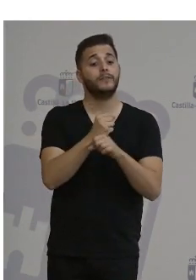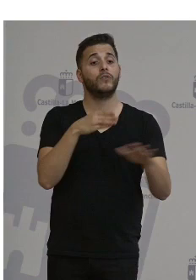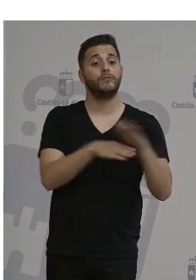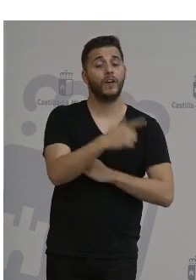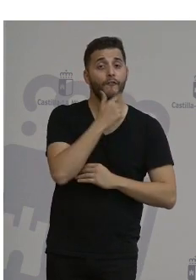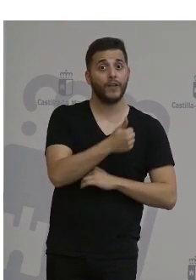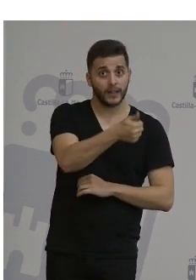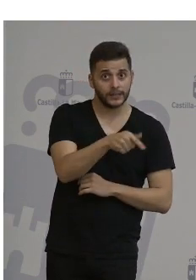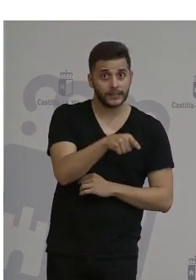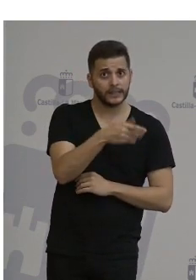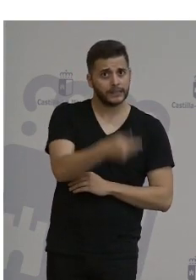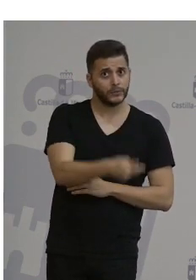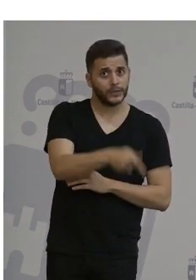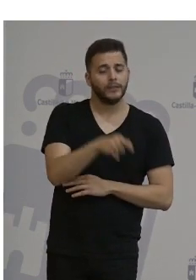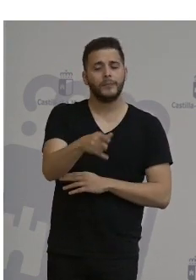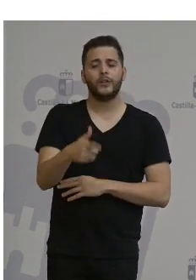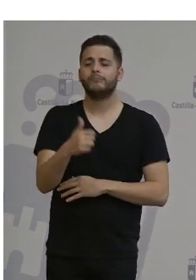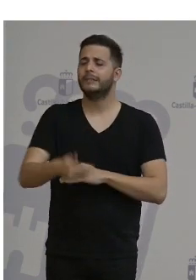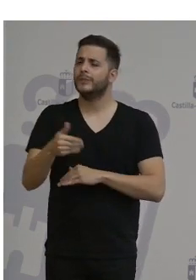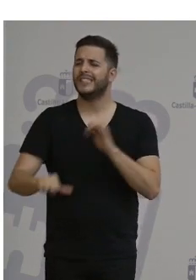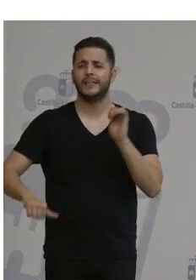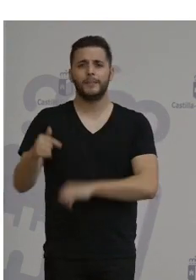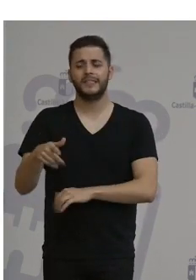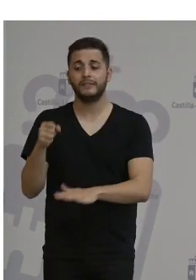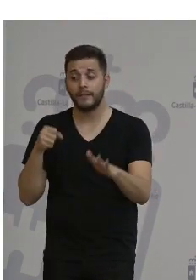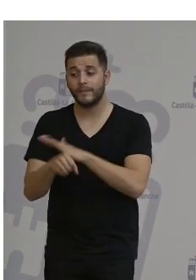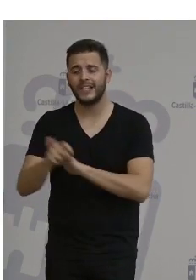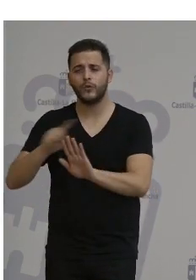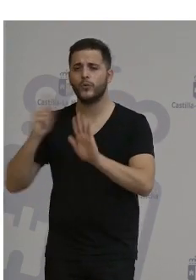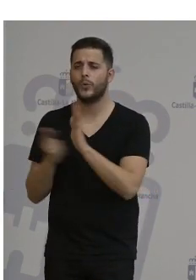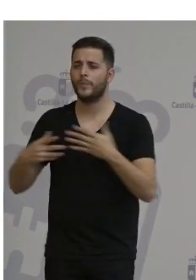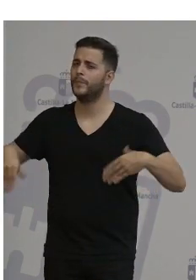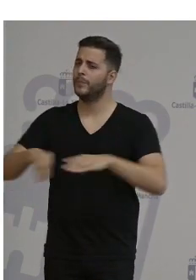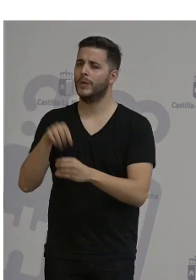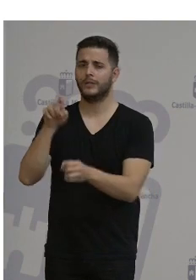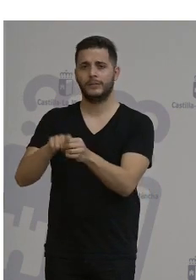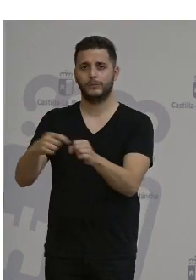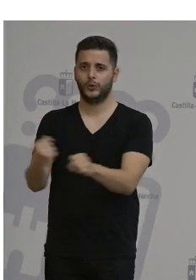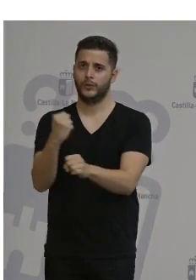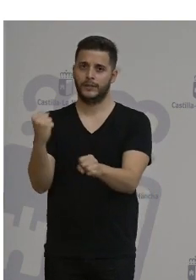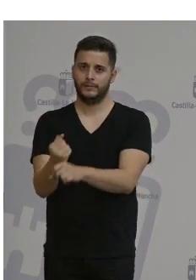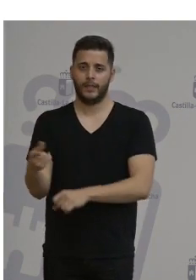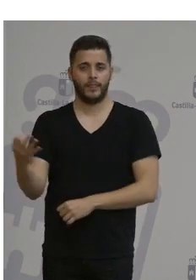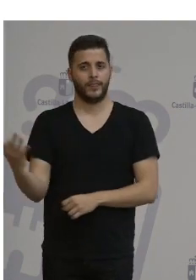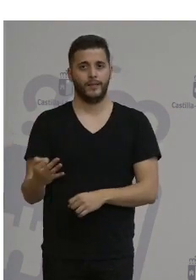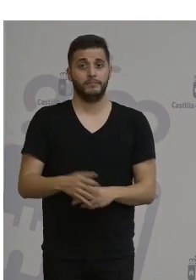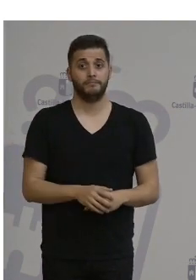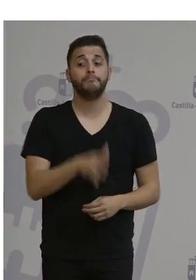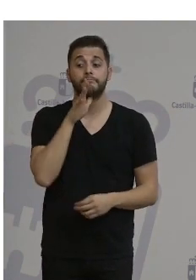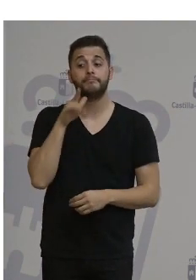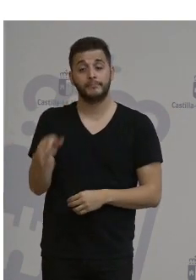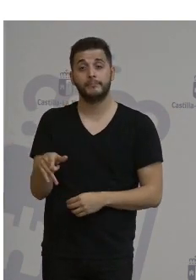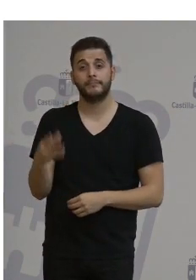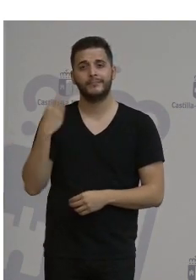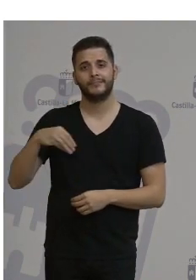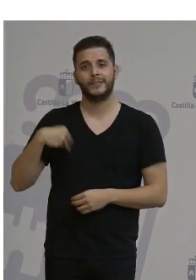o más importante es poder facilitar su incorporación y su plena integración en el puesto de trabajo. Y por ello se puso en marcha